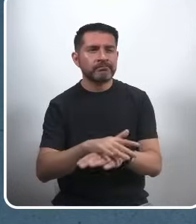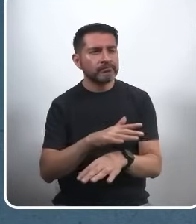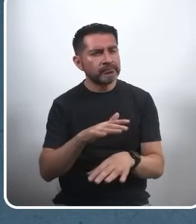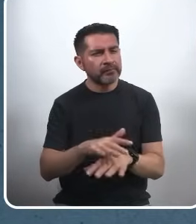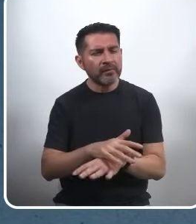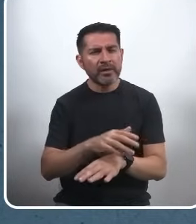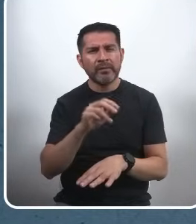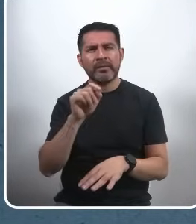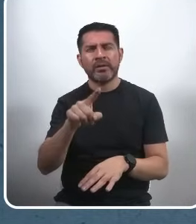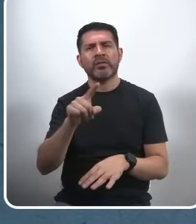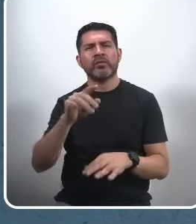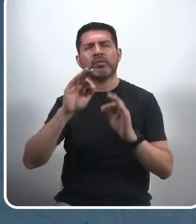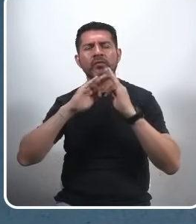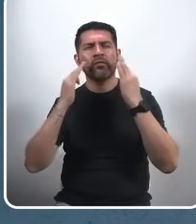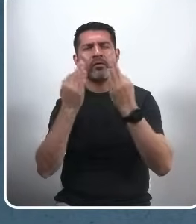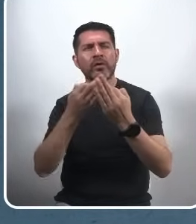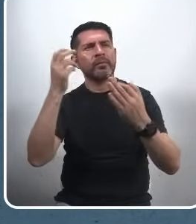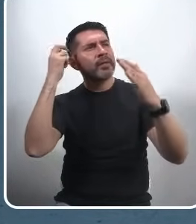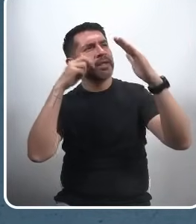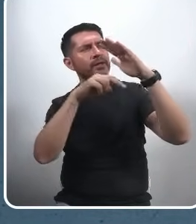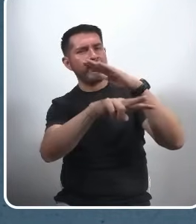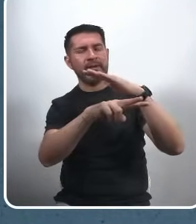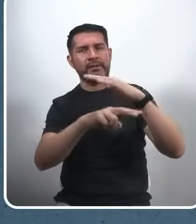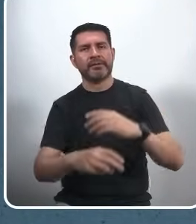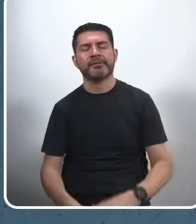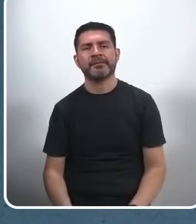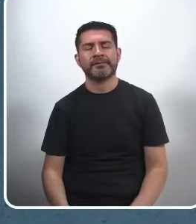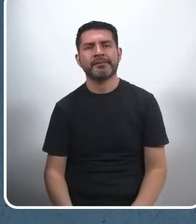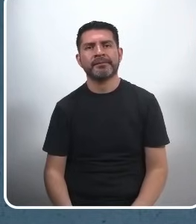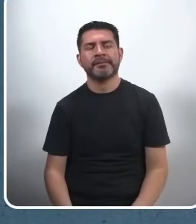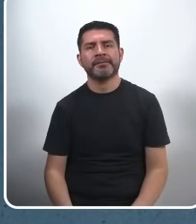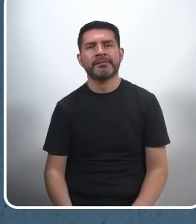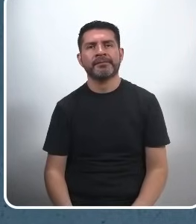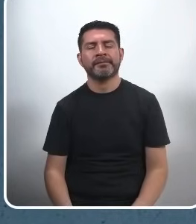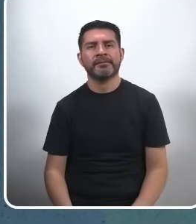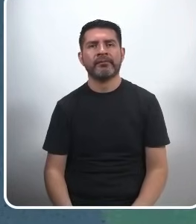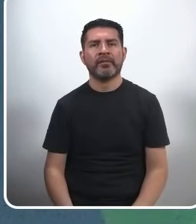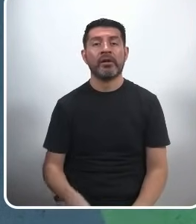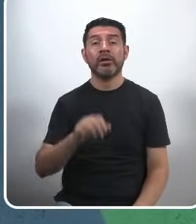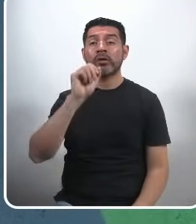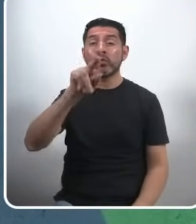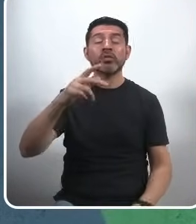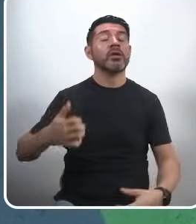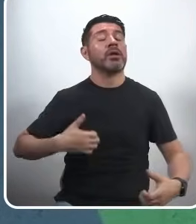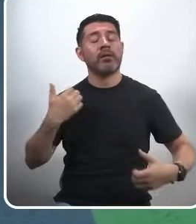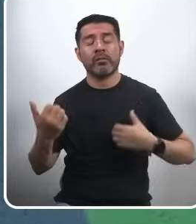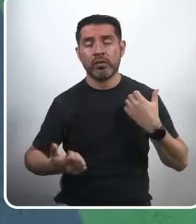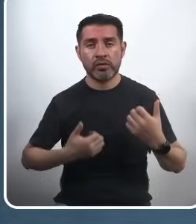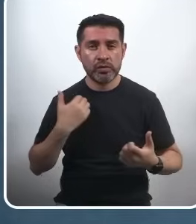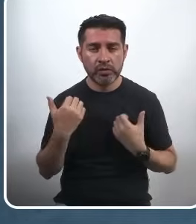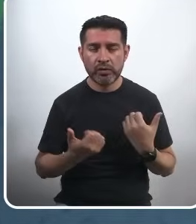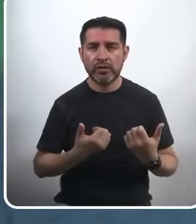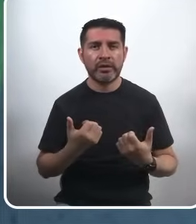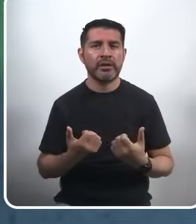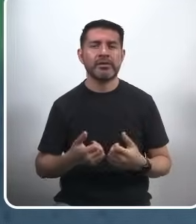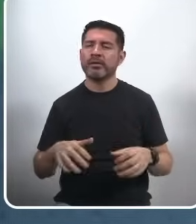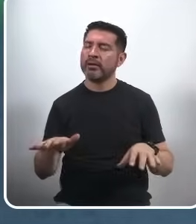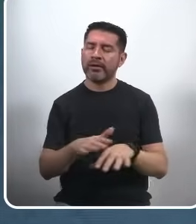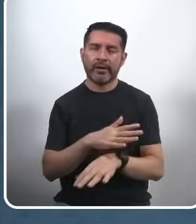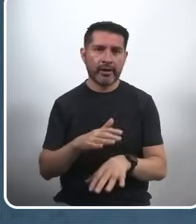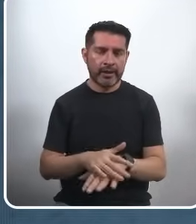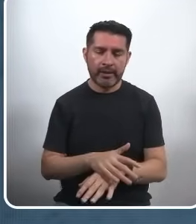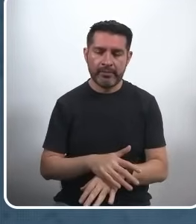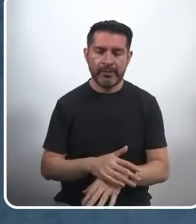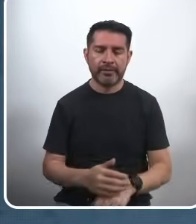tus emociones las que determinan tus decisiones. Nos gustaría pensar que decidimos lógicamente, pero